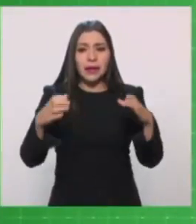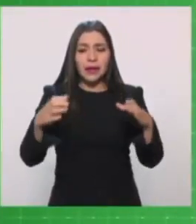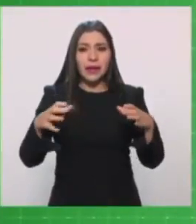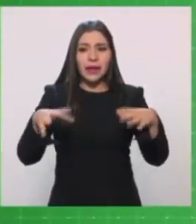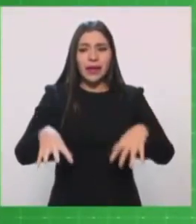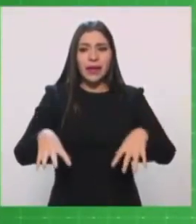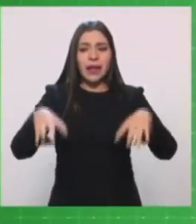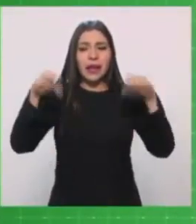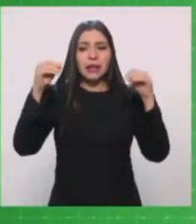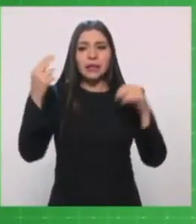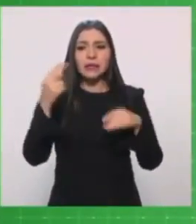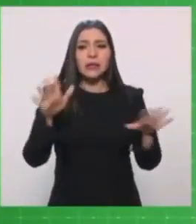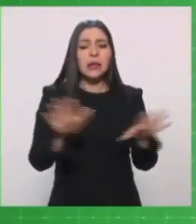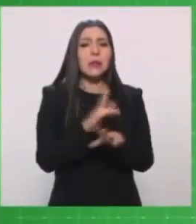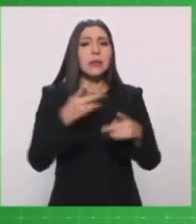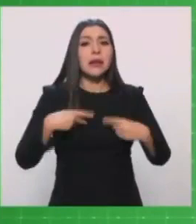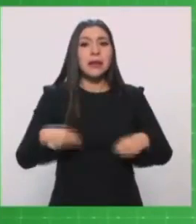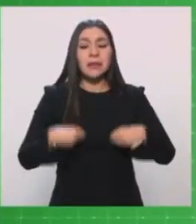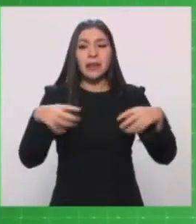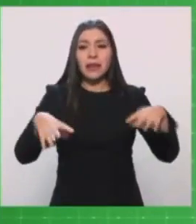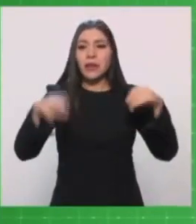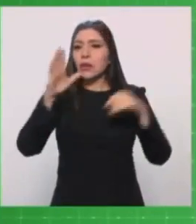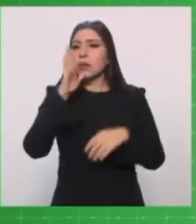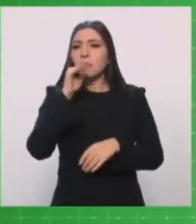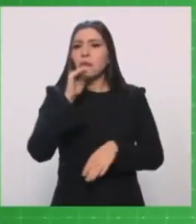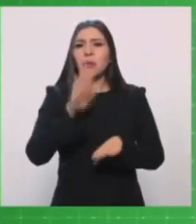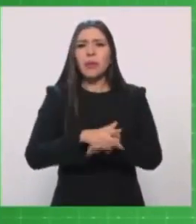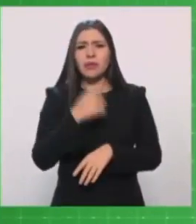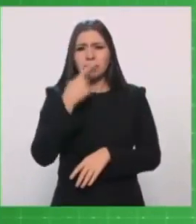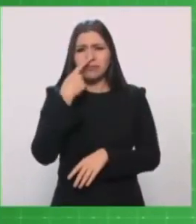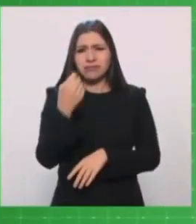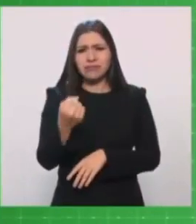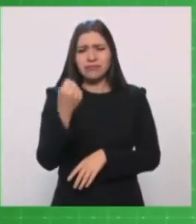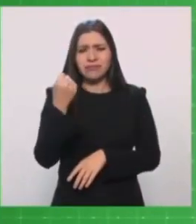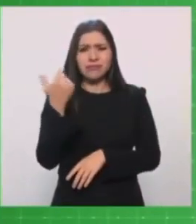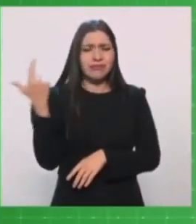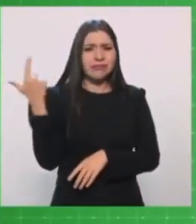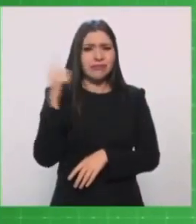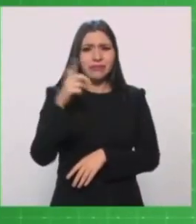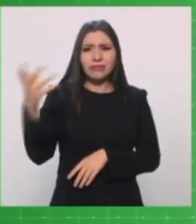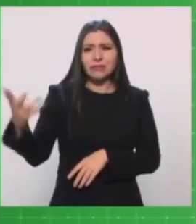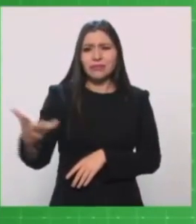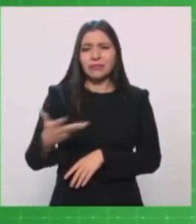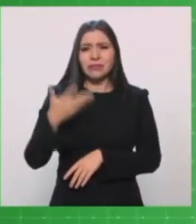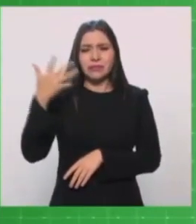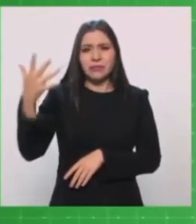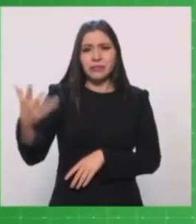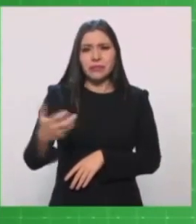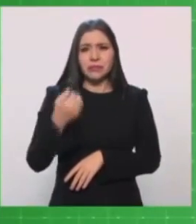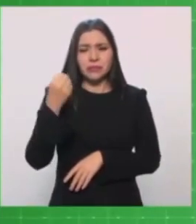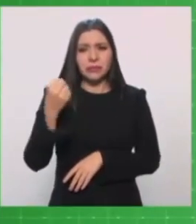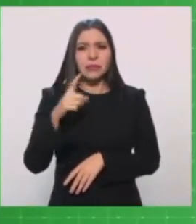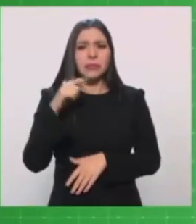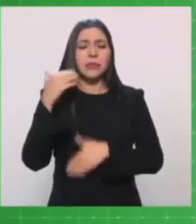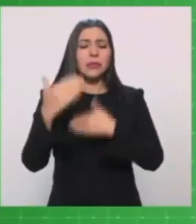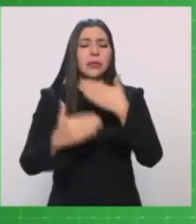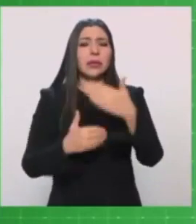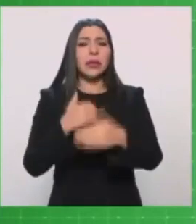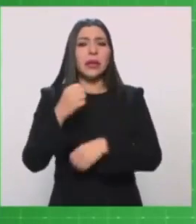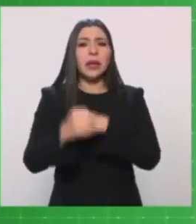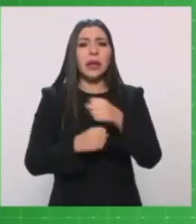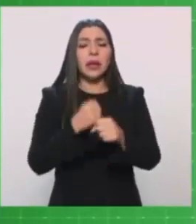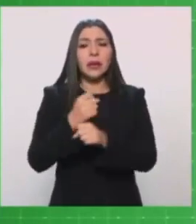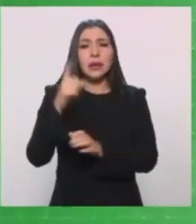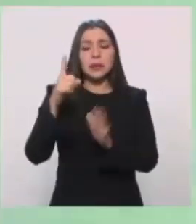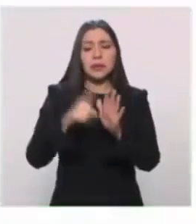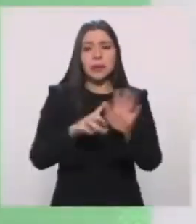gente ya no podía vivir en un castillo por los malos olores. Pero la revolución viene en el siglo XVI, cuando